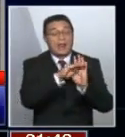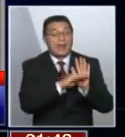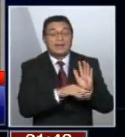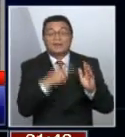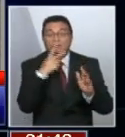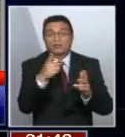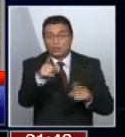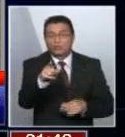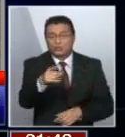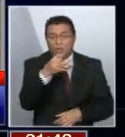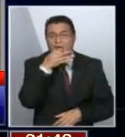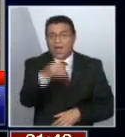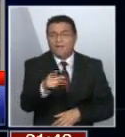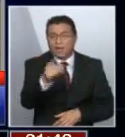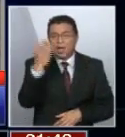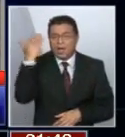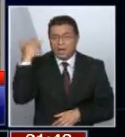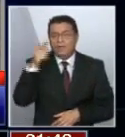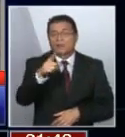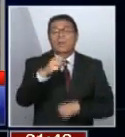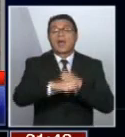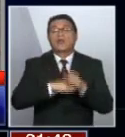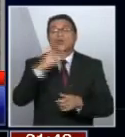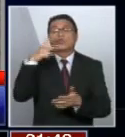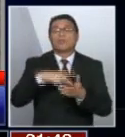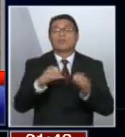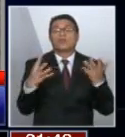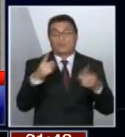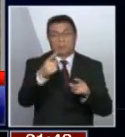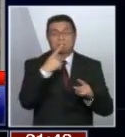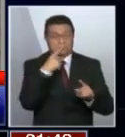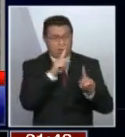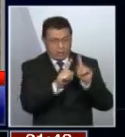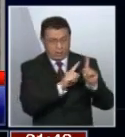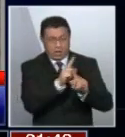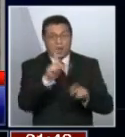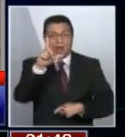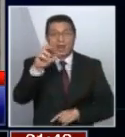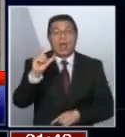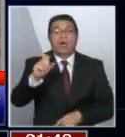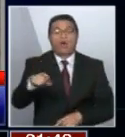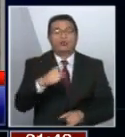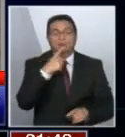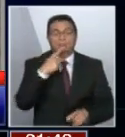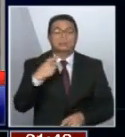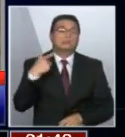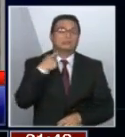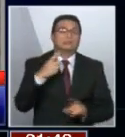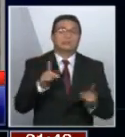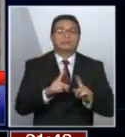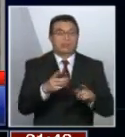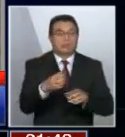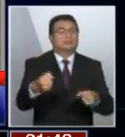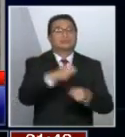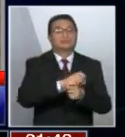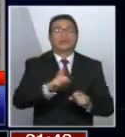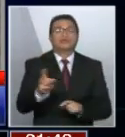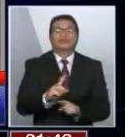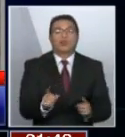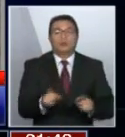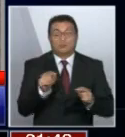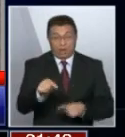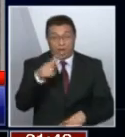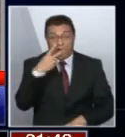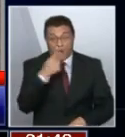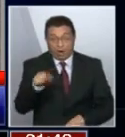Usted, recuerdo que la última vez, el año 2009, trató de convencer al expresidente Lagos y le fue mal al final para que fuera candidato. ¿Lo ve